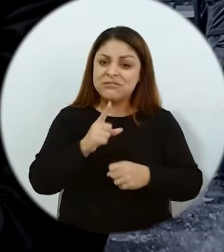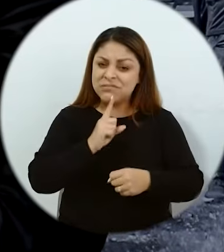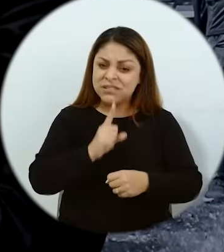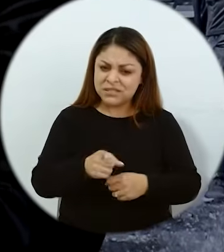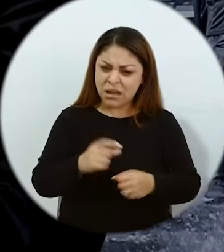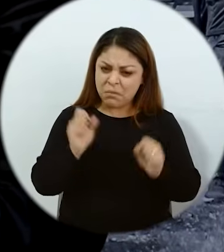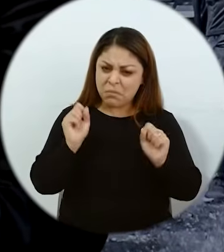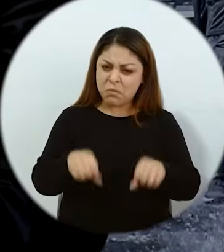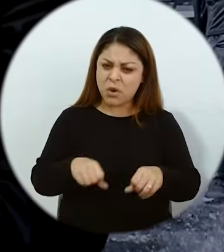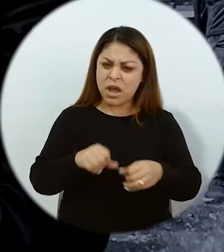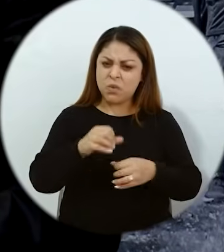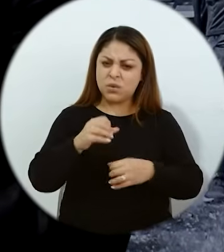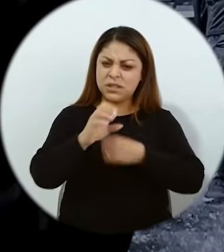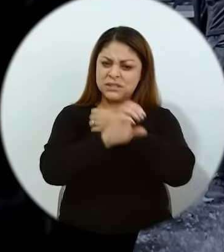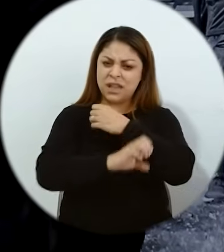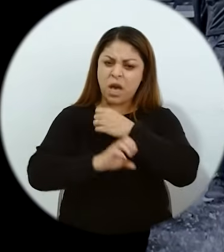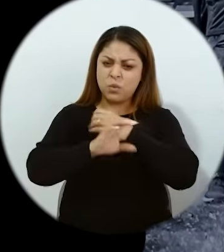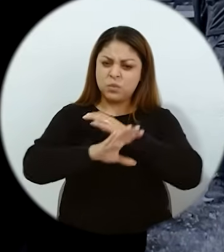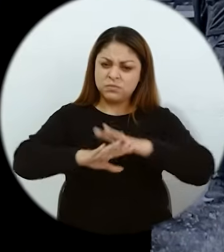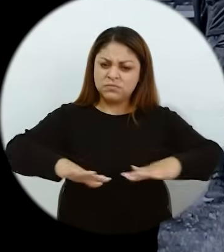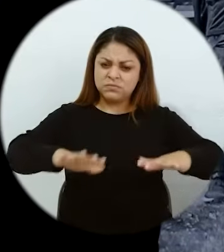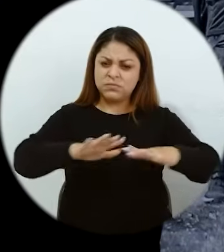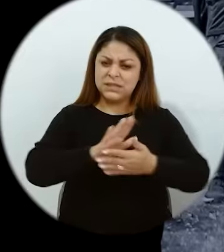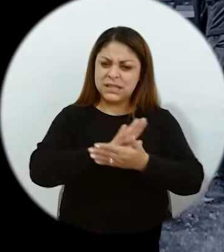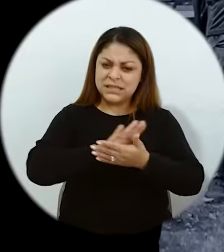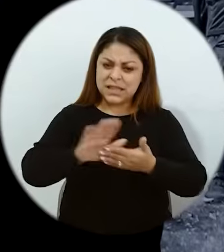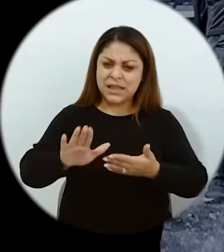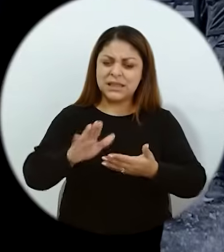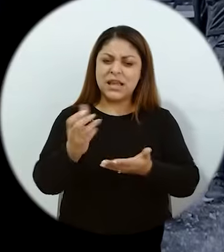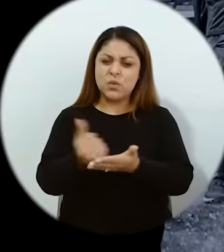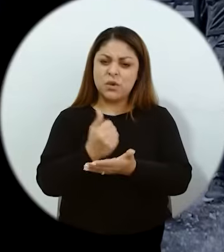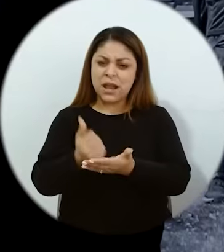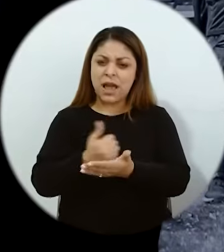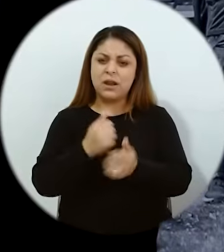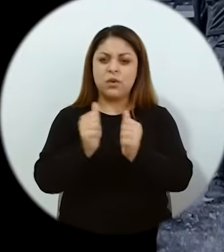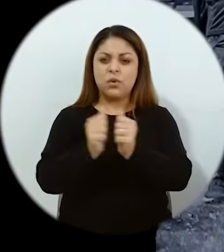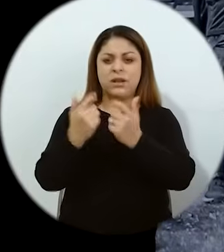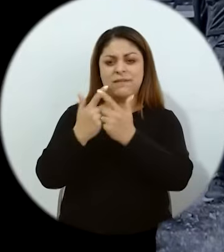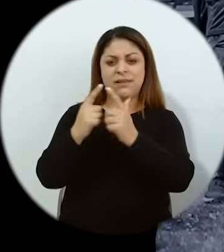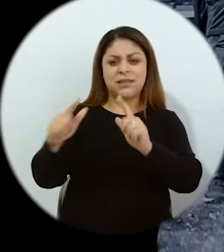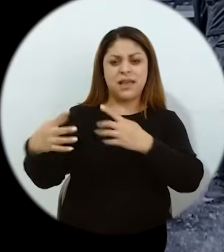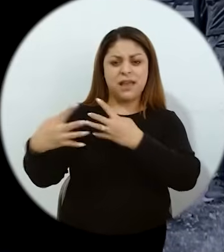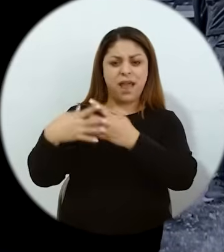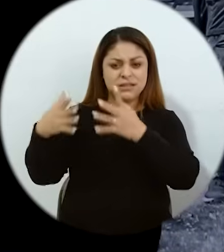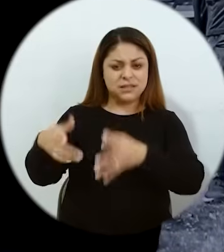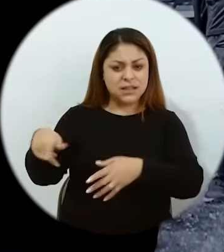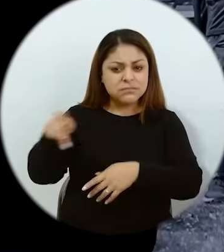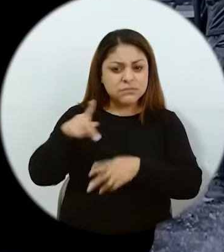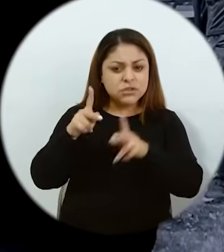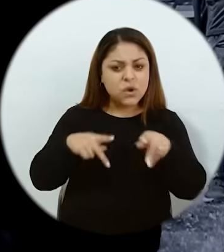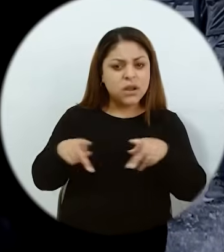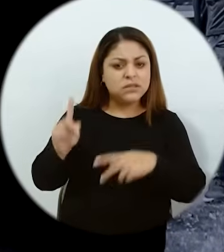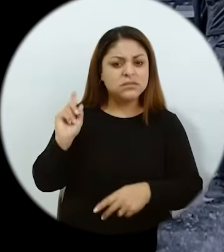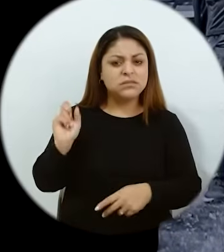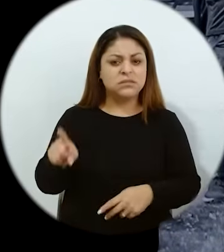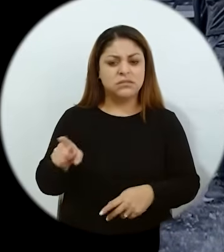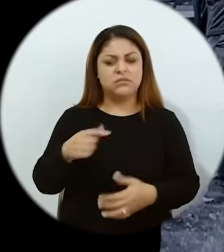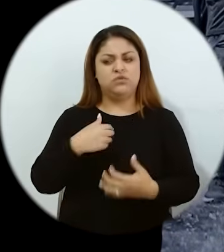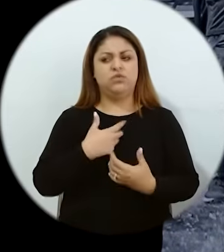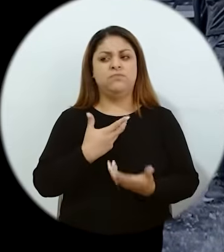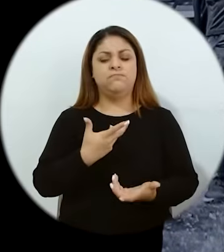Estado decente hacer lucro con la libertad y el encarcelamiento de las personas. Entonces, cuando usted me pregunta